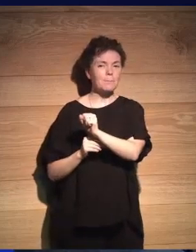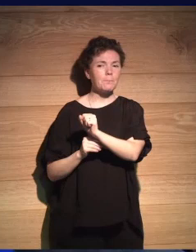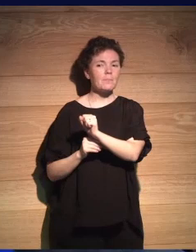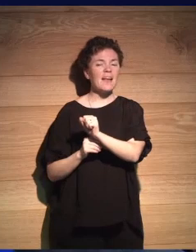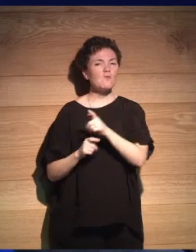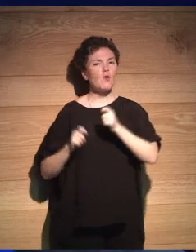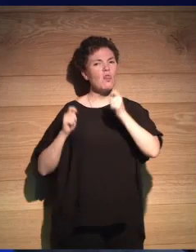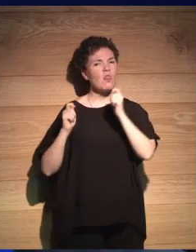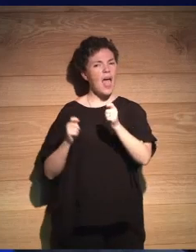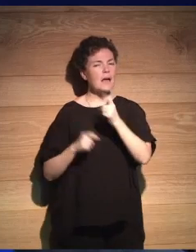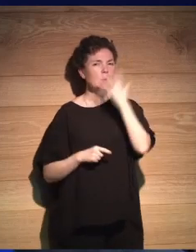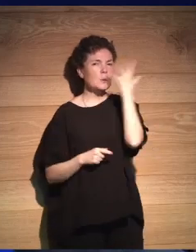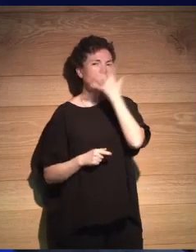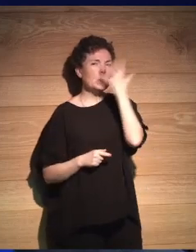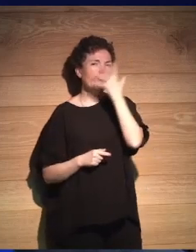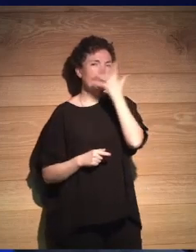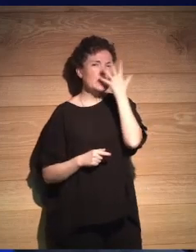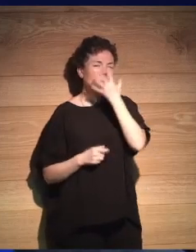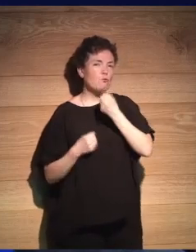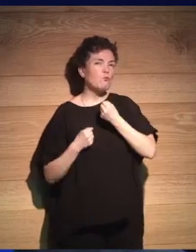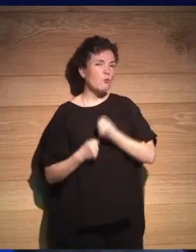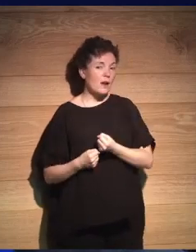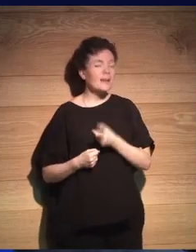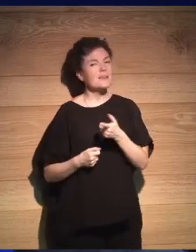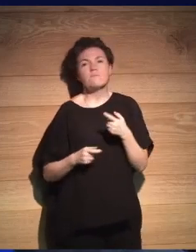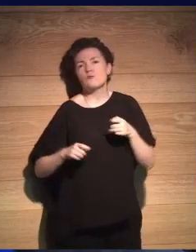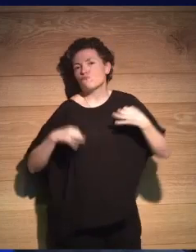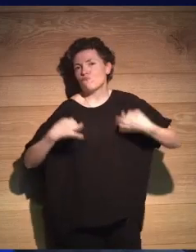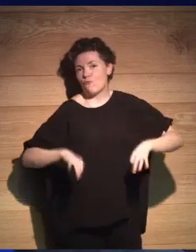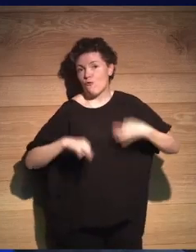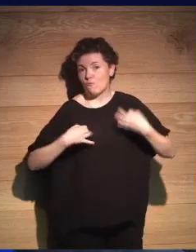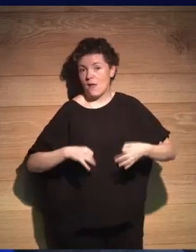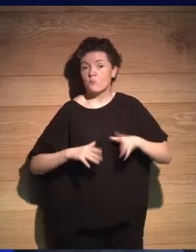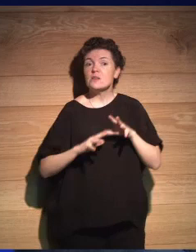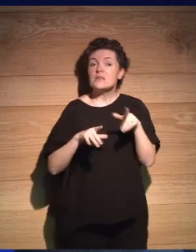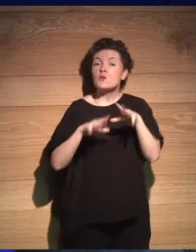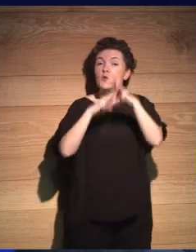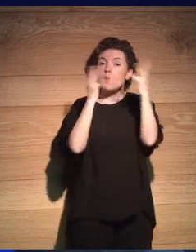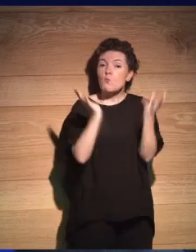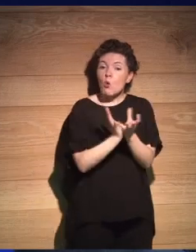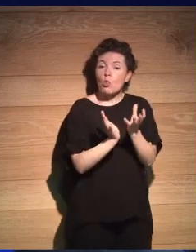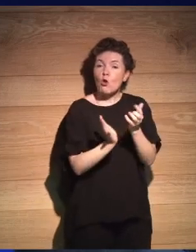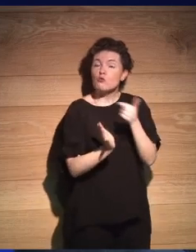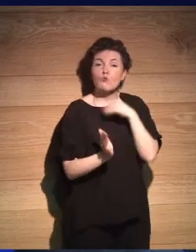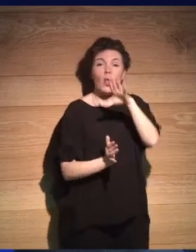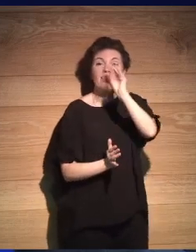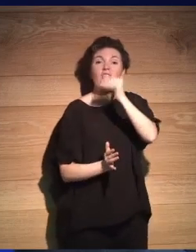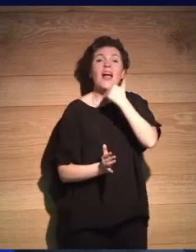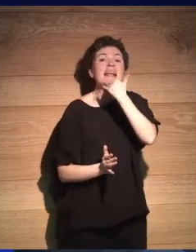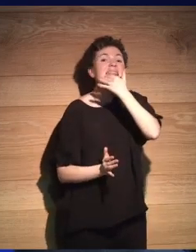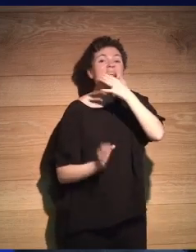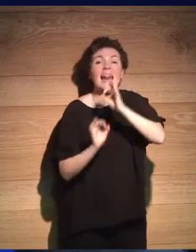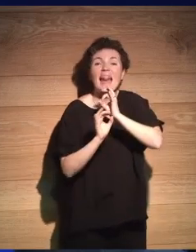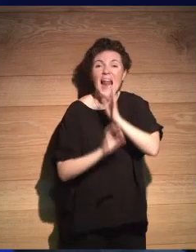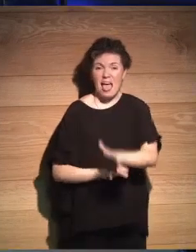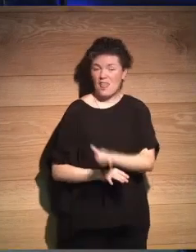le provocaba mucha desconfianza, y eso es natural, estar en un mundo en el que él no entendía casi nada. O sea,